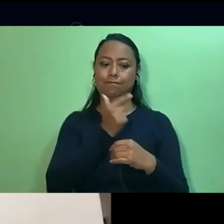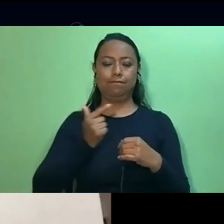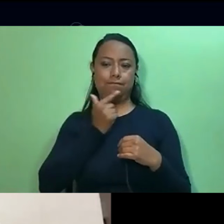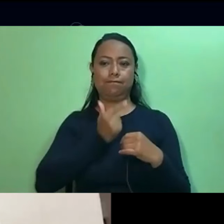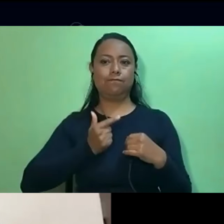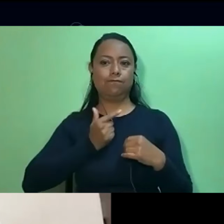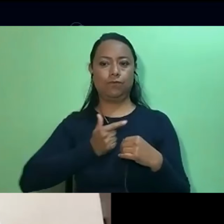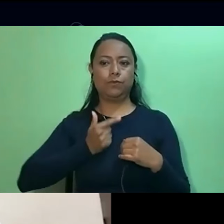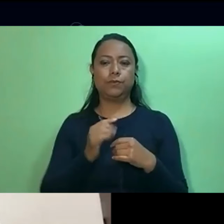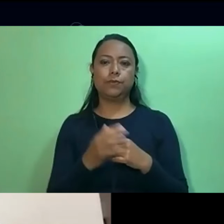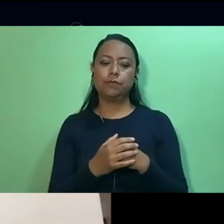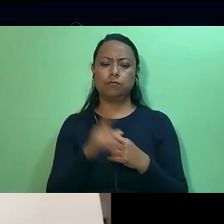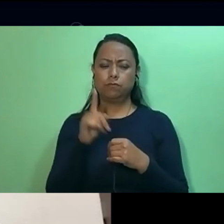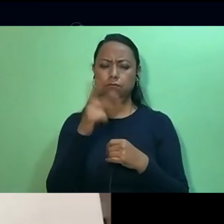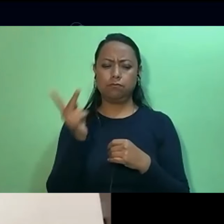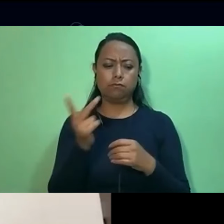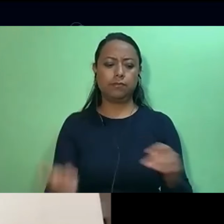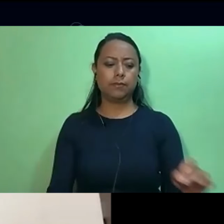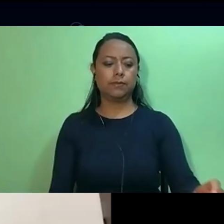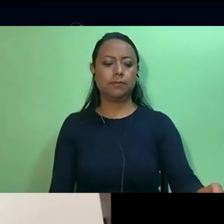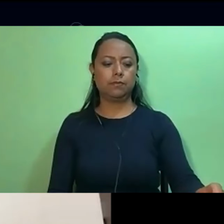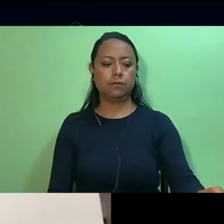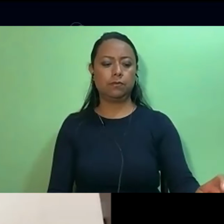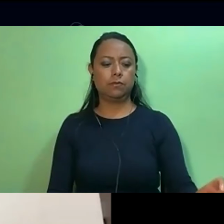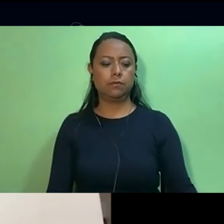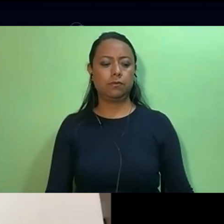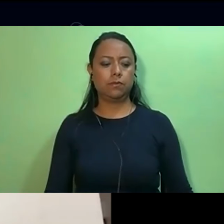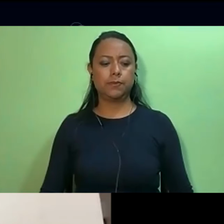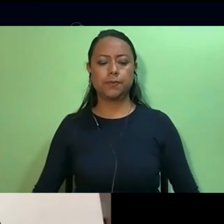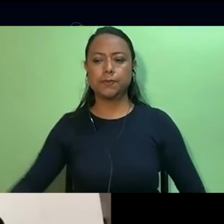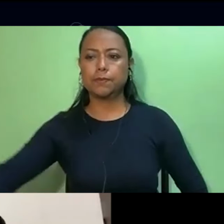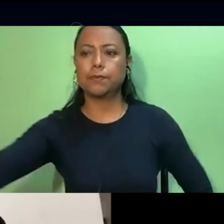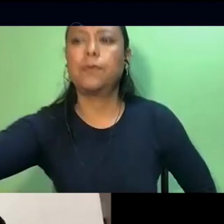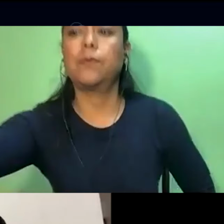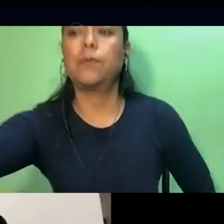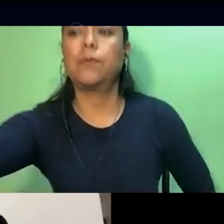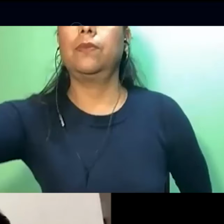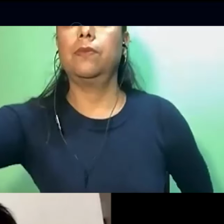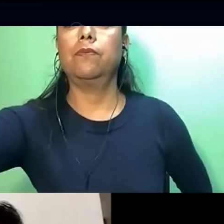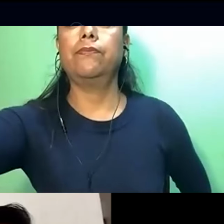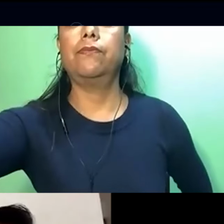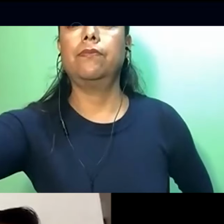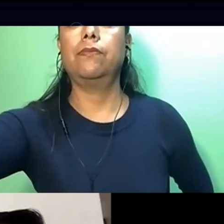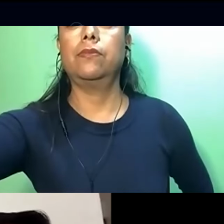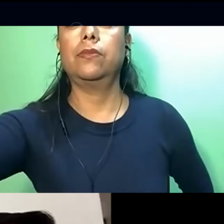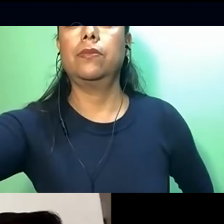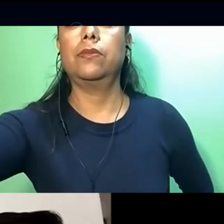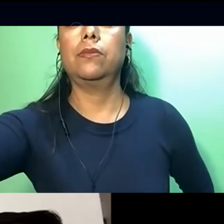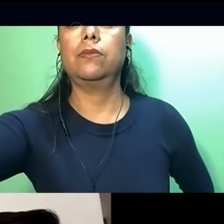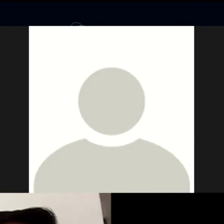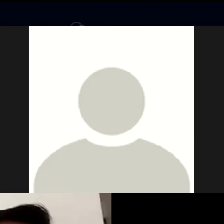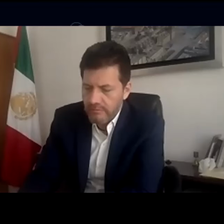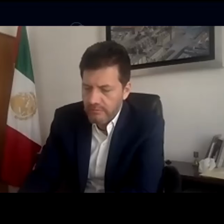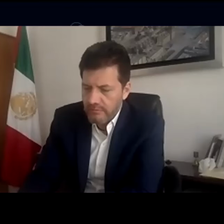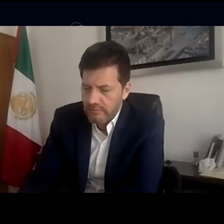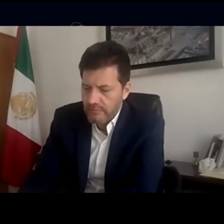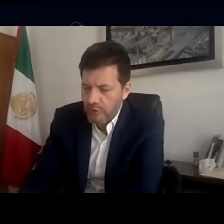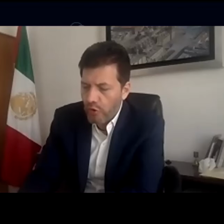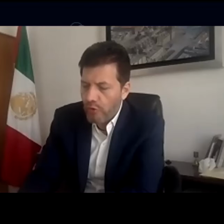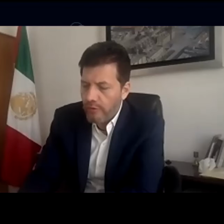en cuanto a su planteamiento de qué beneficios pueden otorgarse a aquellas personas